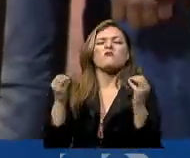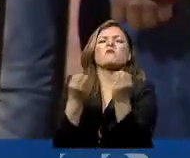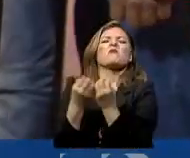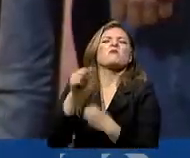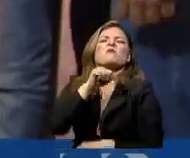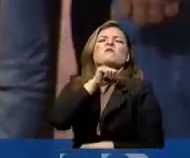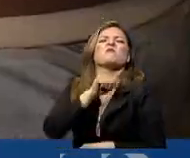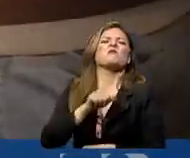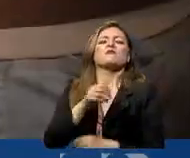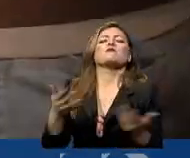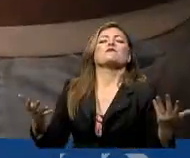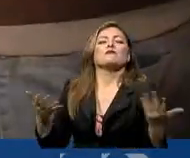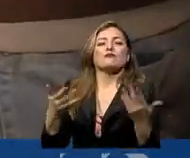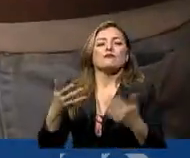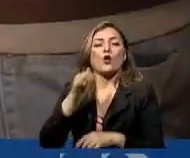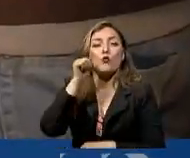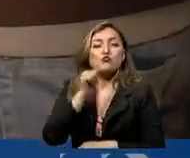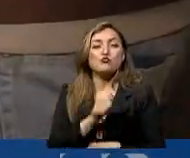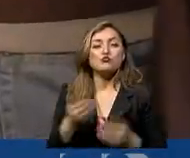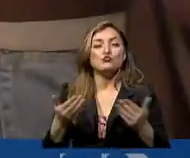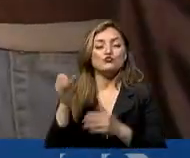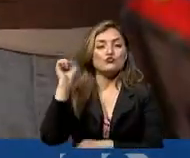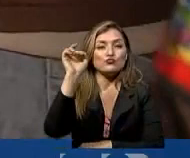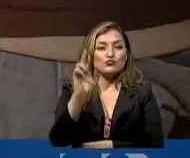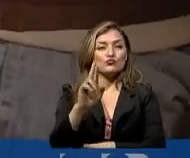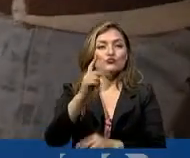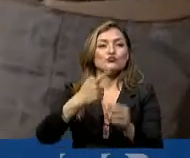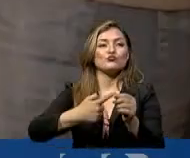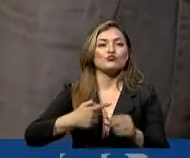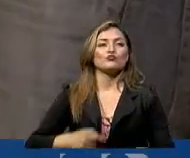delictiva operaba en el sector sur de la capital.